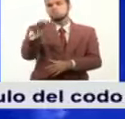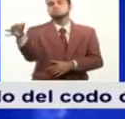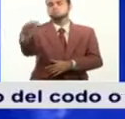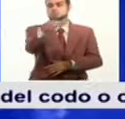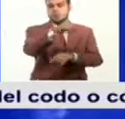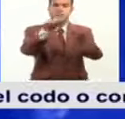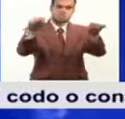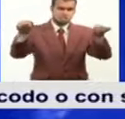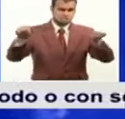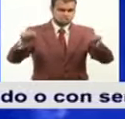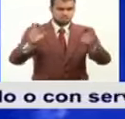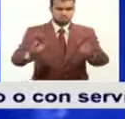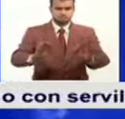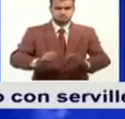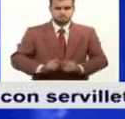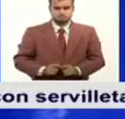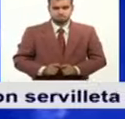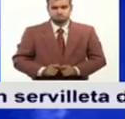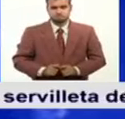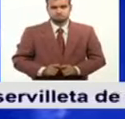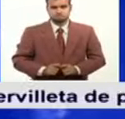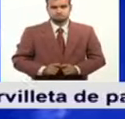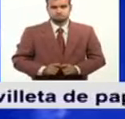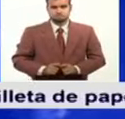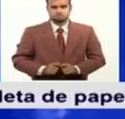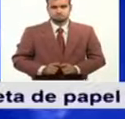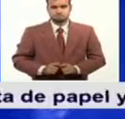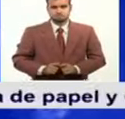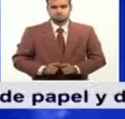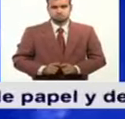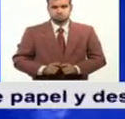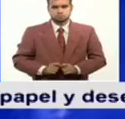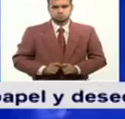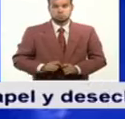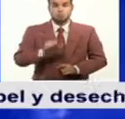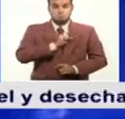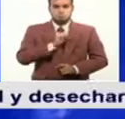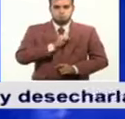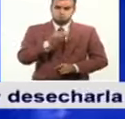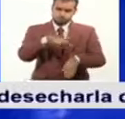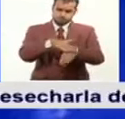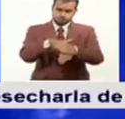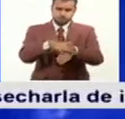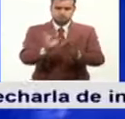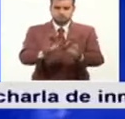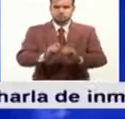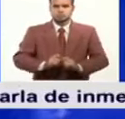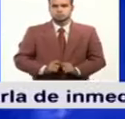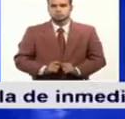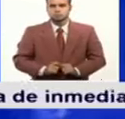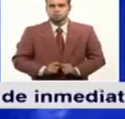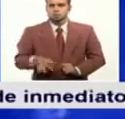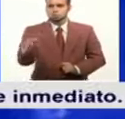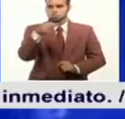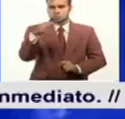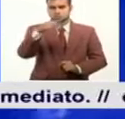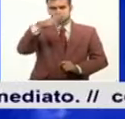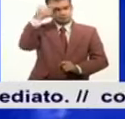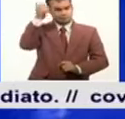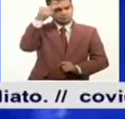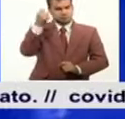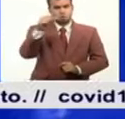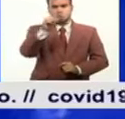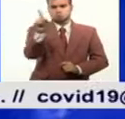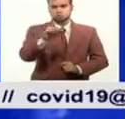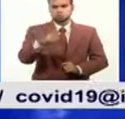municipios. Perdón. El municipio de San Antonio de los Baños con 11, Alquízar